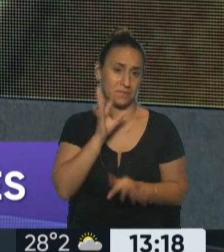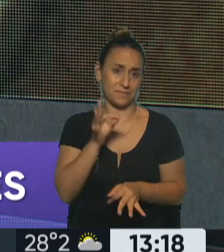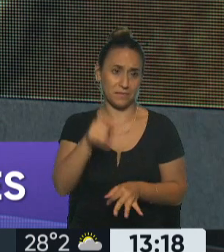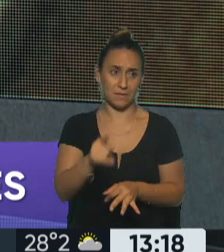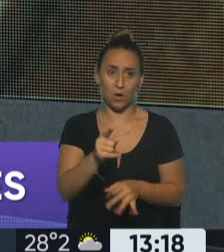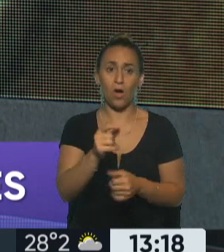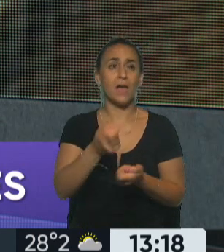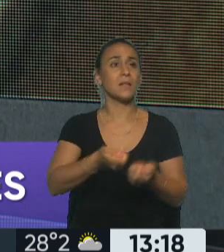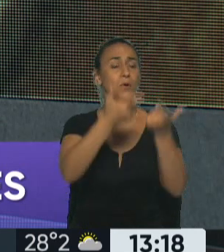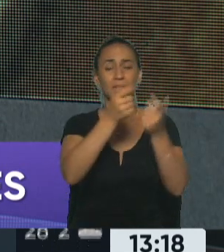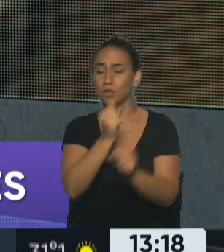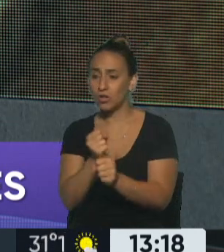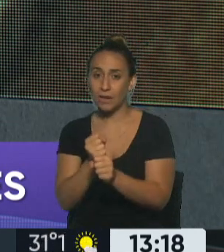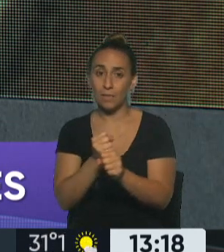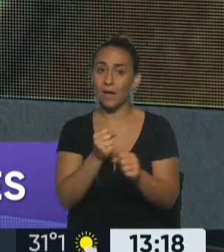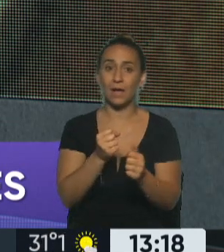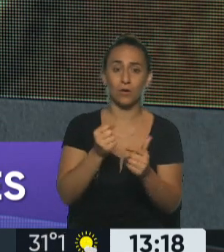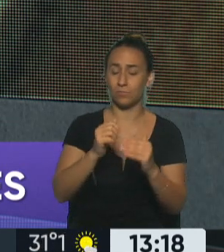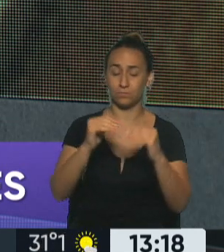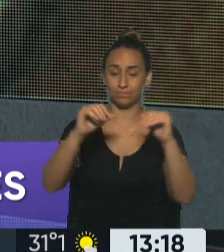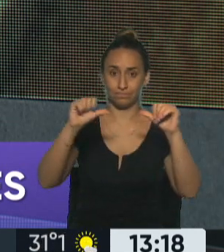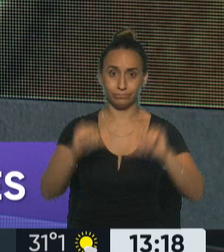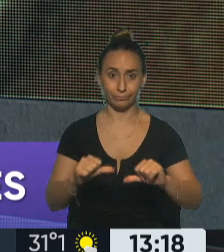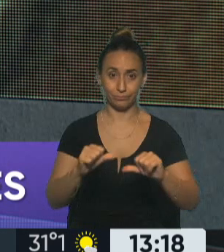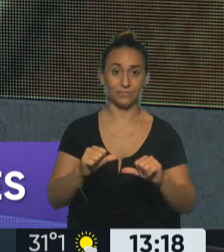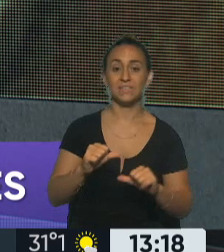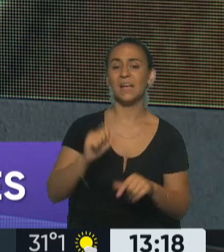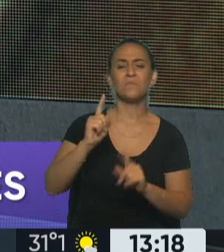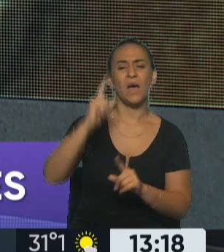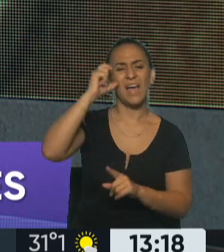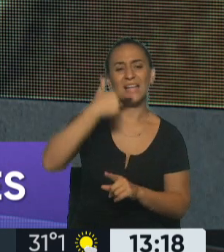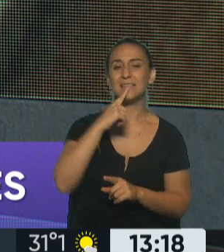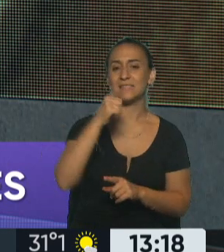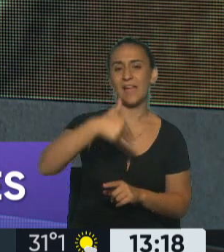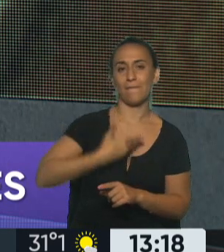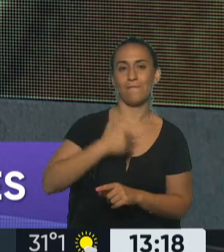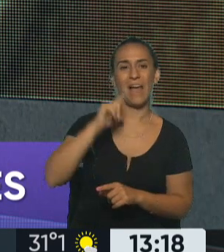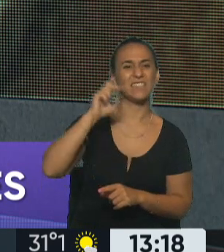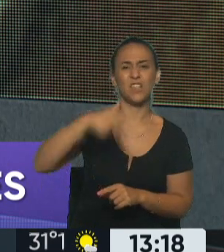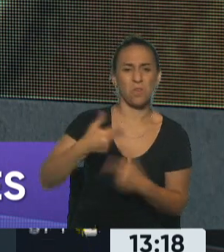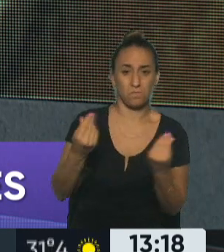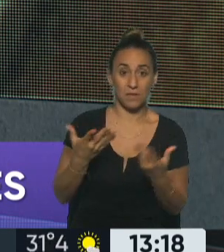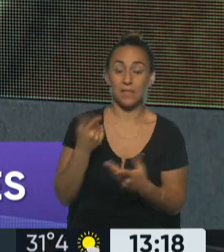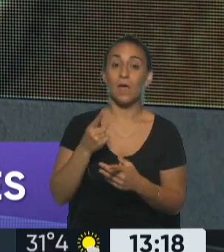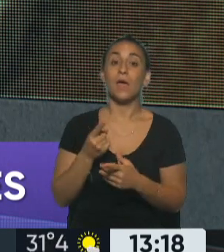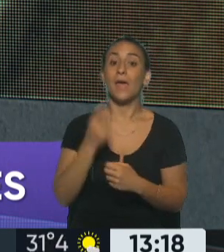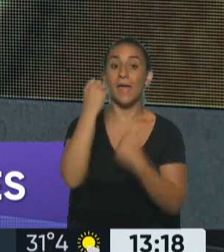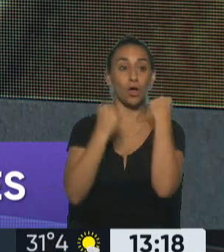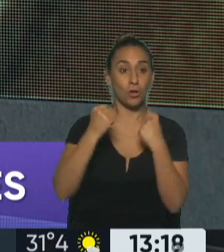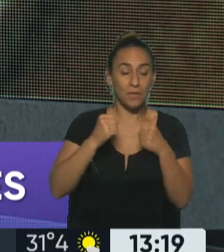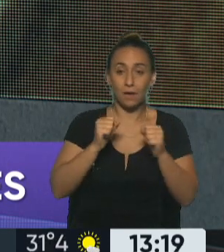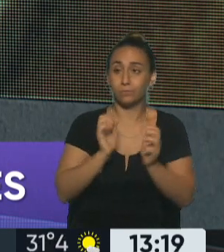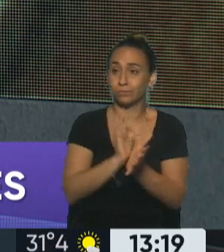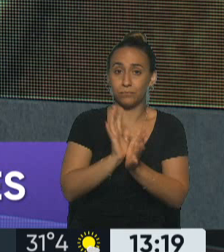dijo el propio presidente Javier Miley esto de la estanflación la estanflación produce un freno en la actividad económica esto se va a traducir también en pérdida de